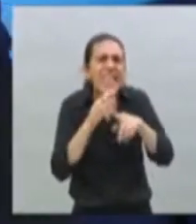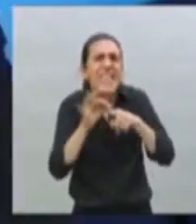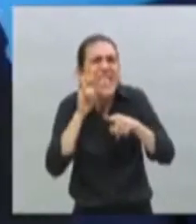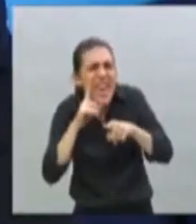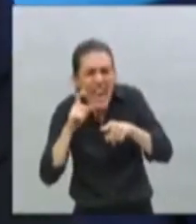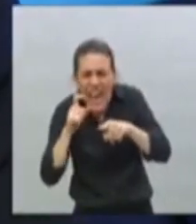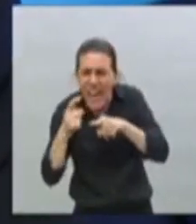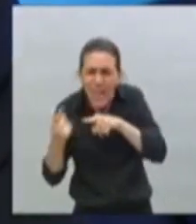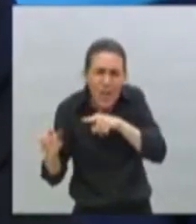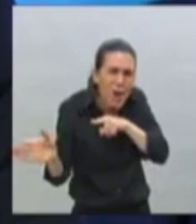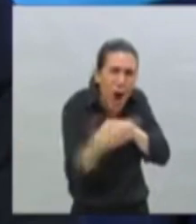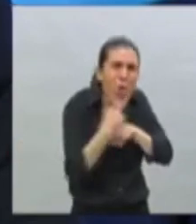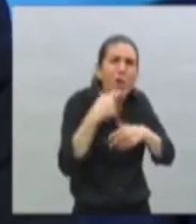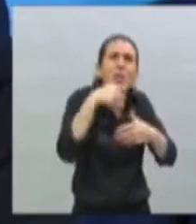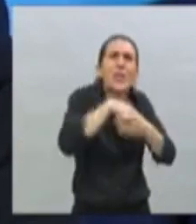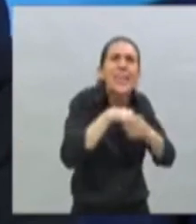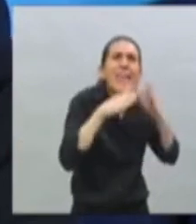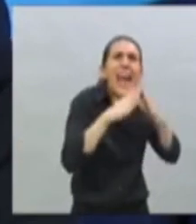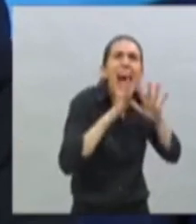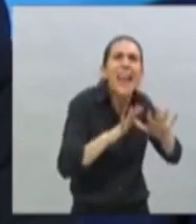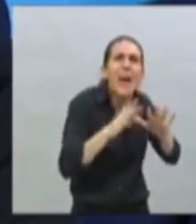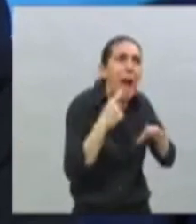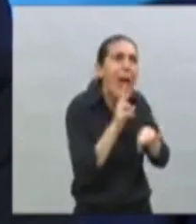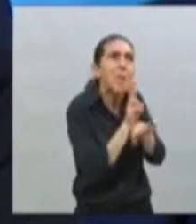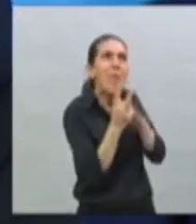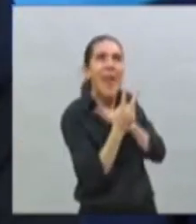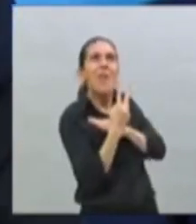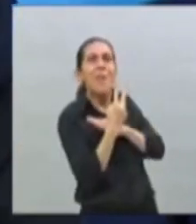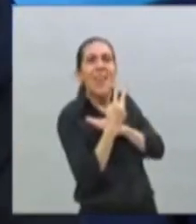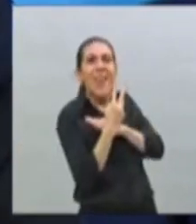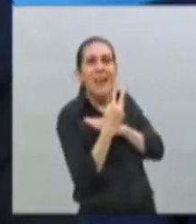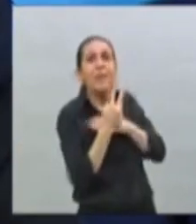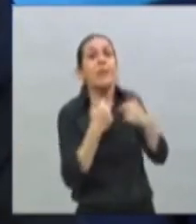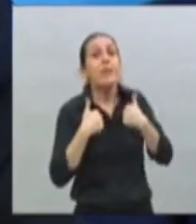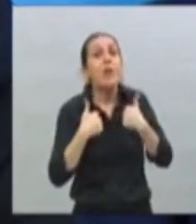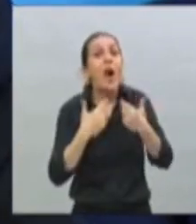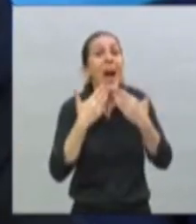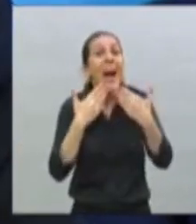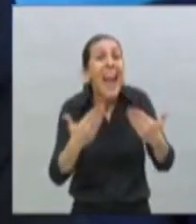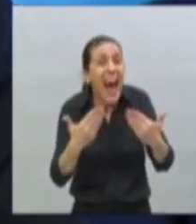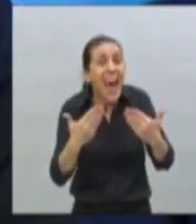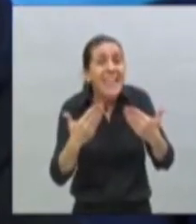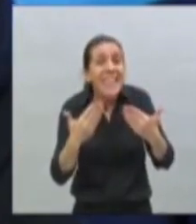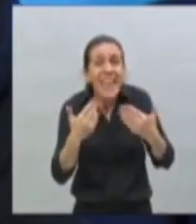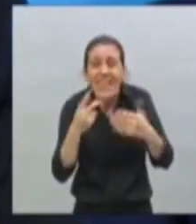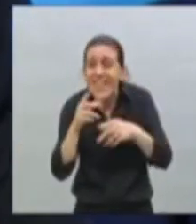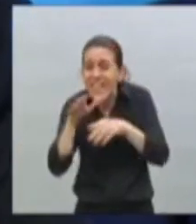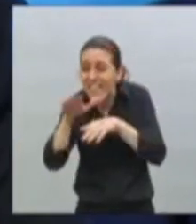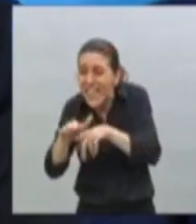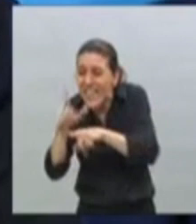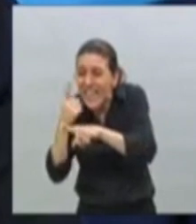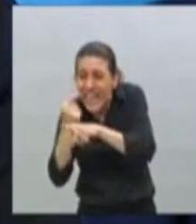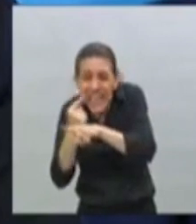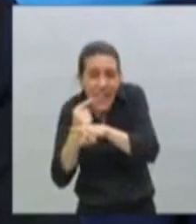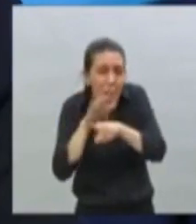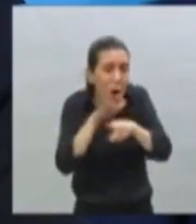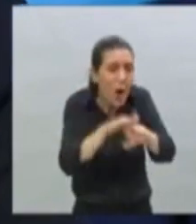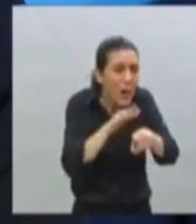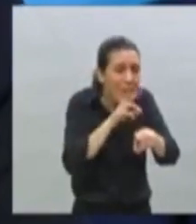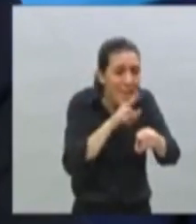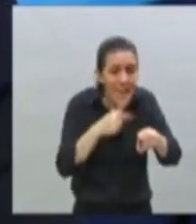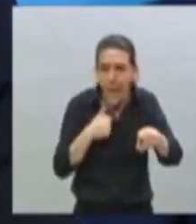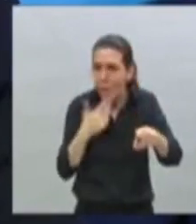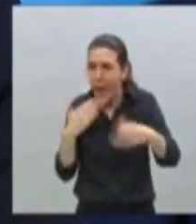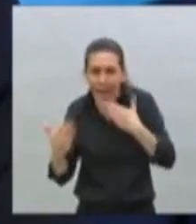tiempo cuidando su salud y la de los suyos. Yo le agradezco a cada niñito, a cada niñita que pasó su